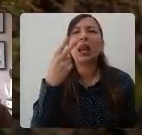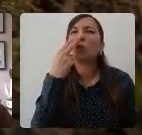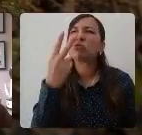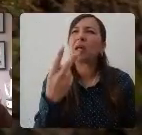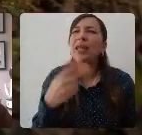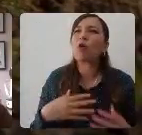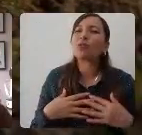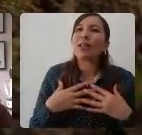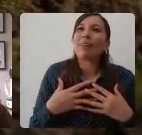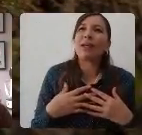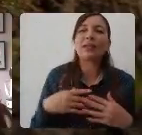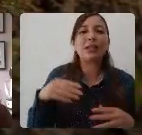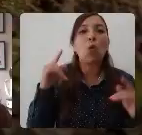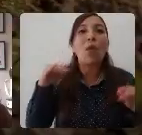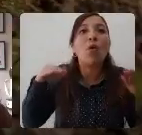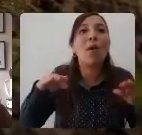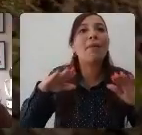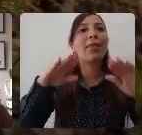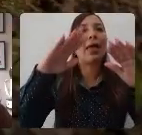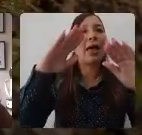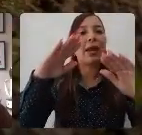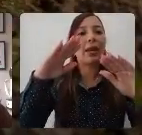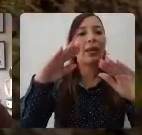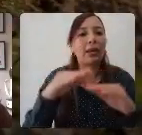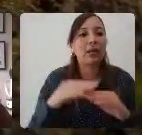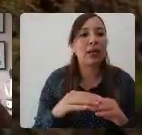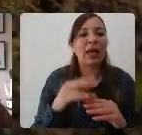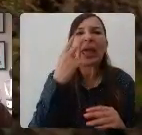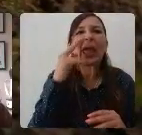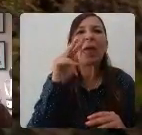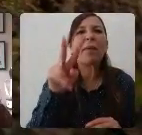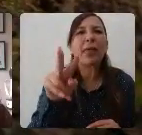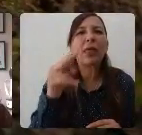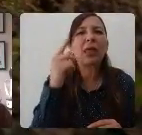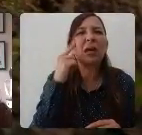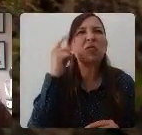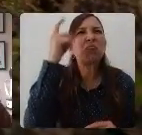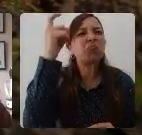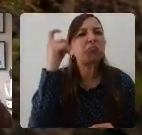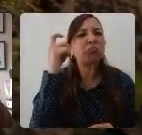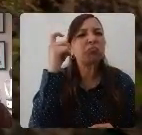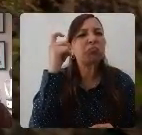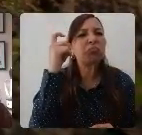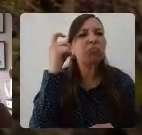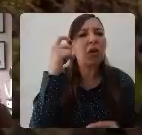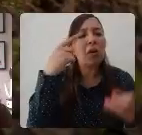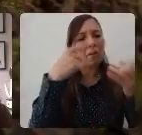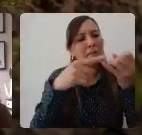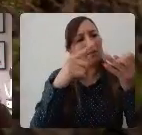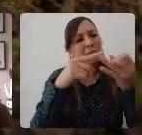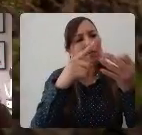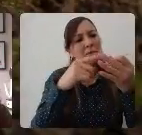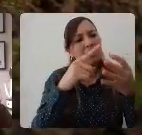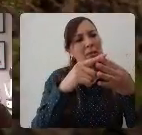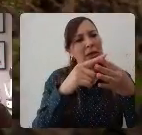cuando estás comenzando a pensar sobre su nuevo viaje sí bueno veamos qué es lo que ve va a ver que varios ya han